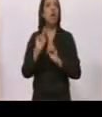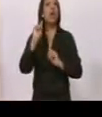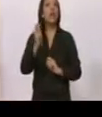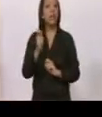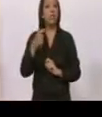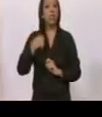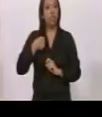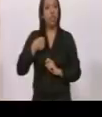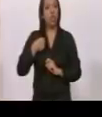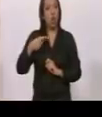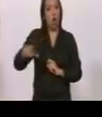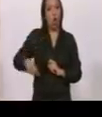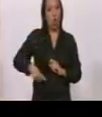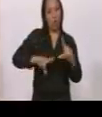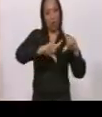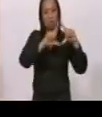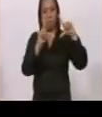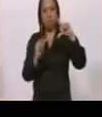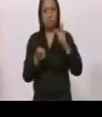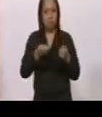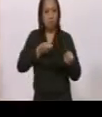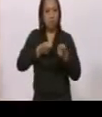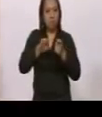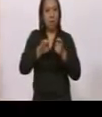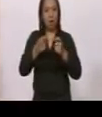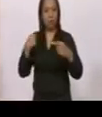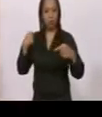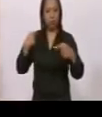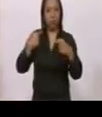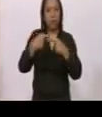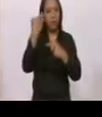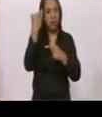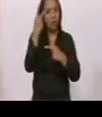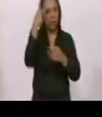la República para el periodo constitucional